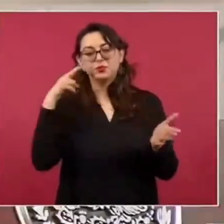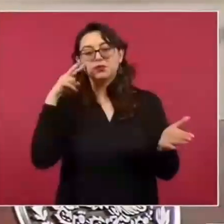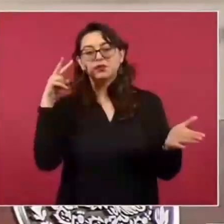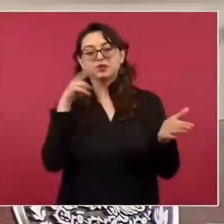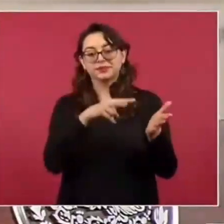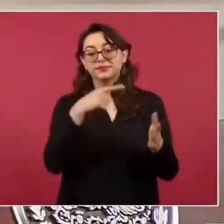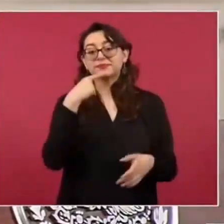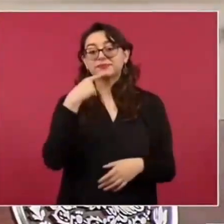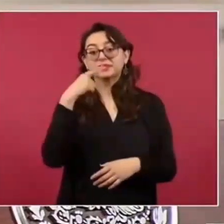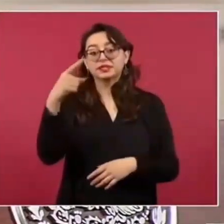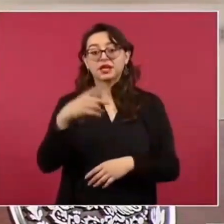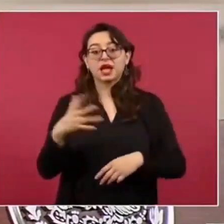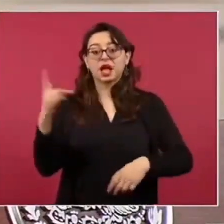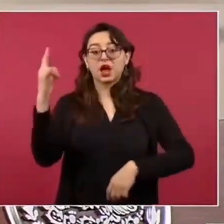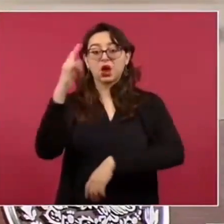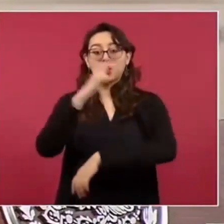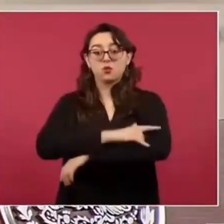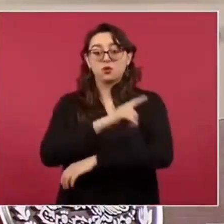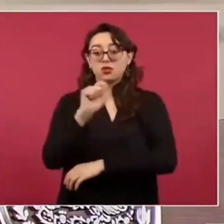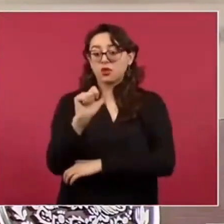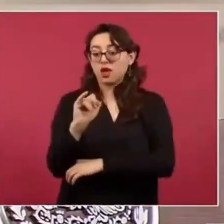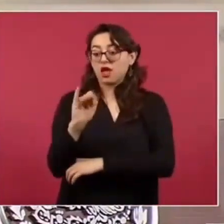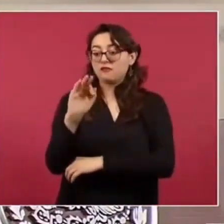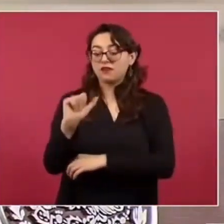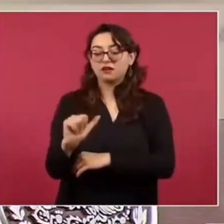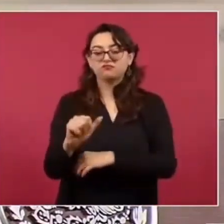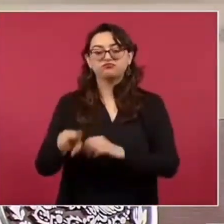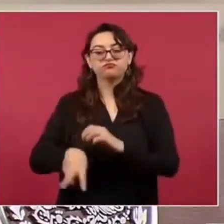vacío el aeropuerto Felipe Ángeles, ¿no?